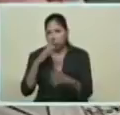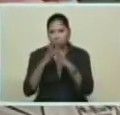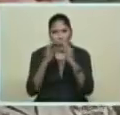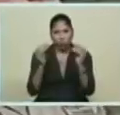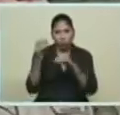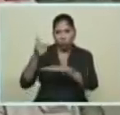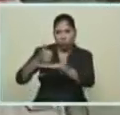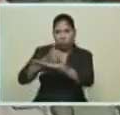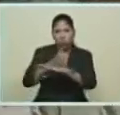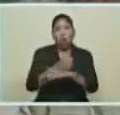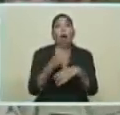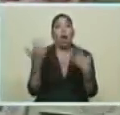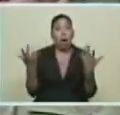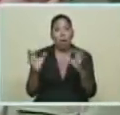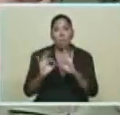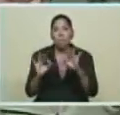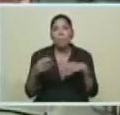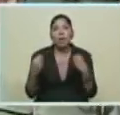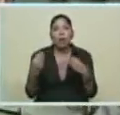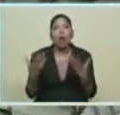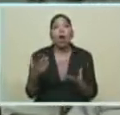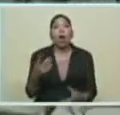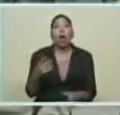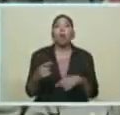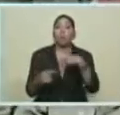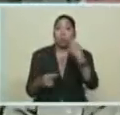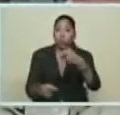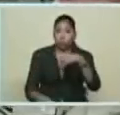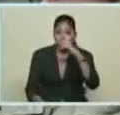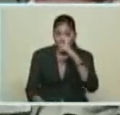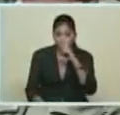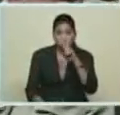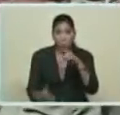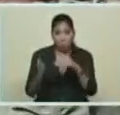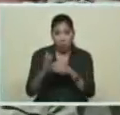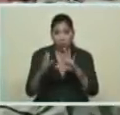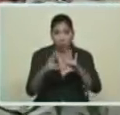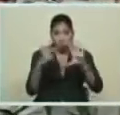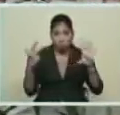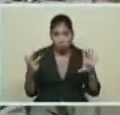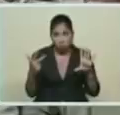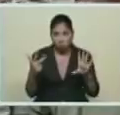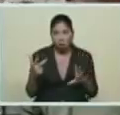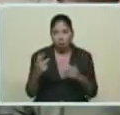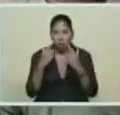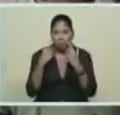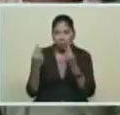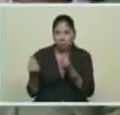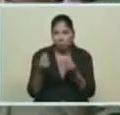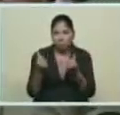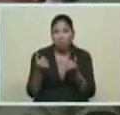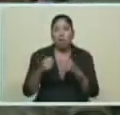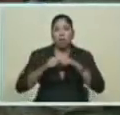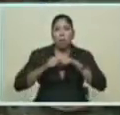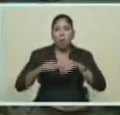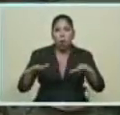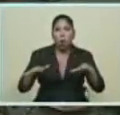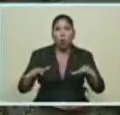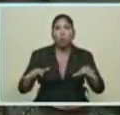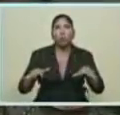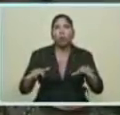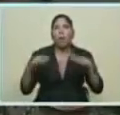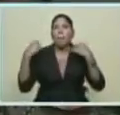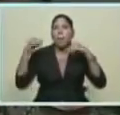preparémonos para que el año 2018 desarrollemos un audaz e intenso plan de despliegue de operaciones y